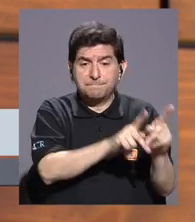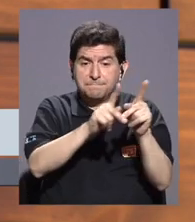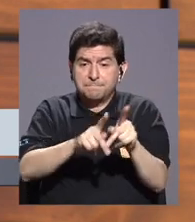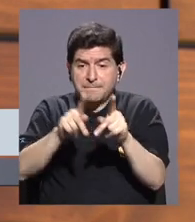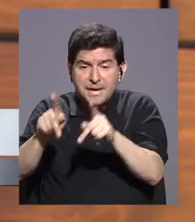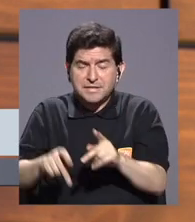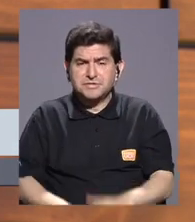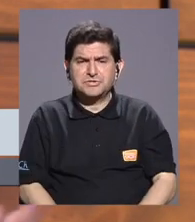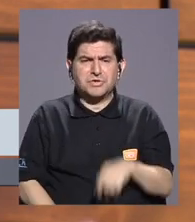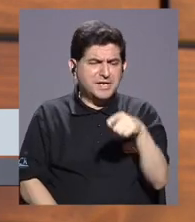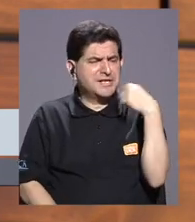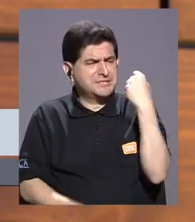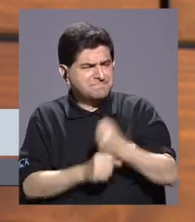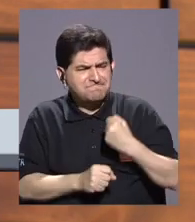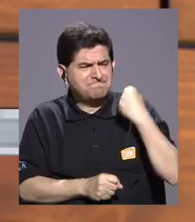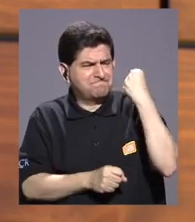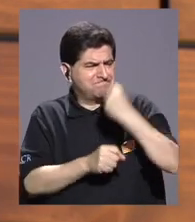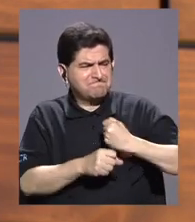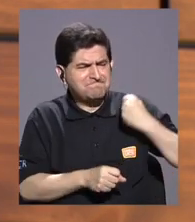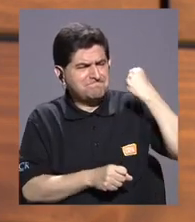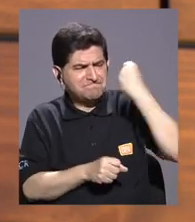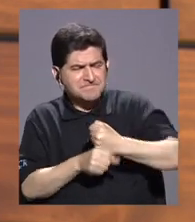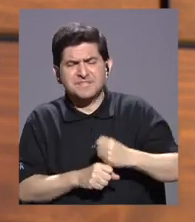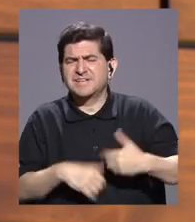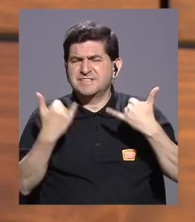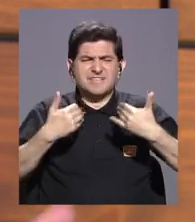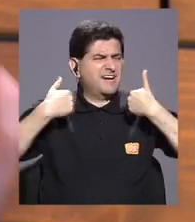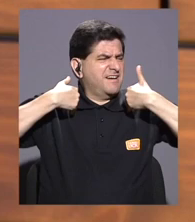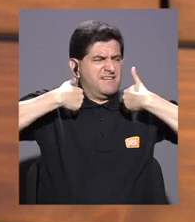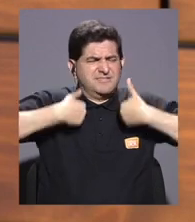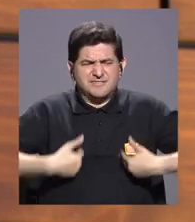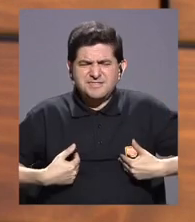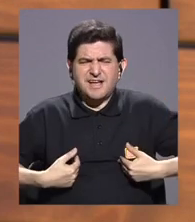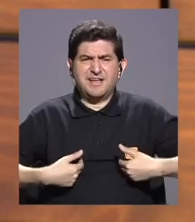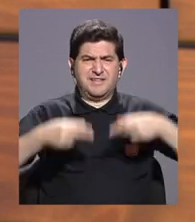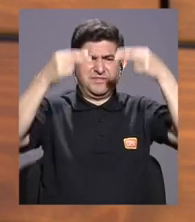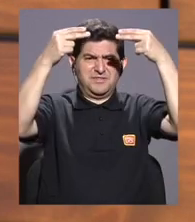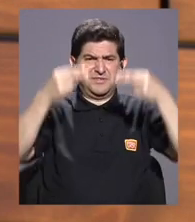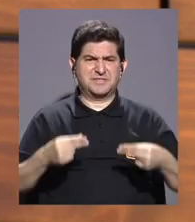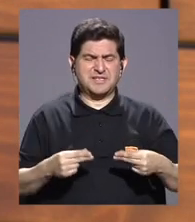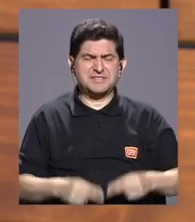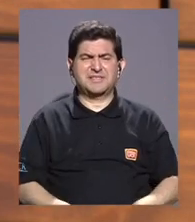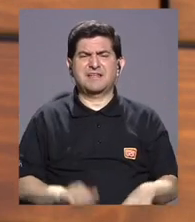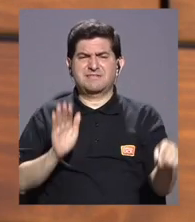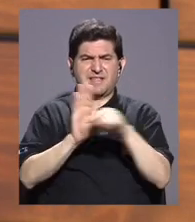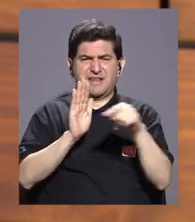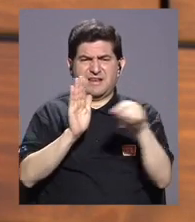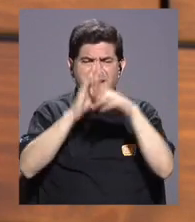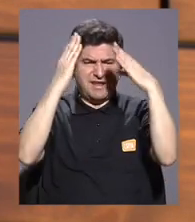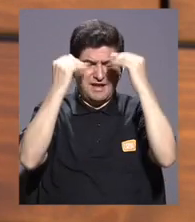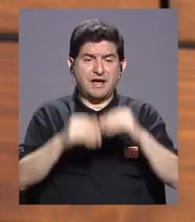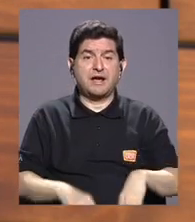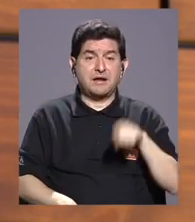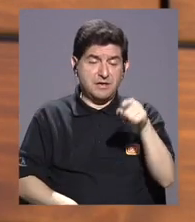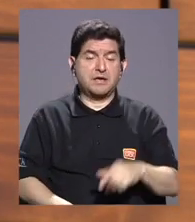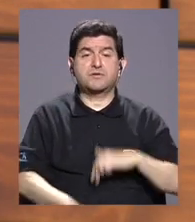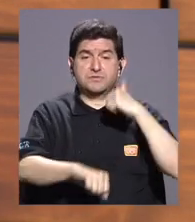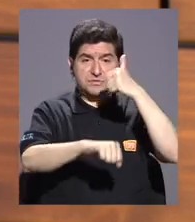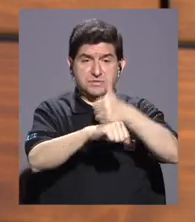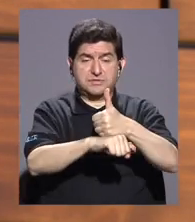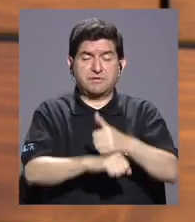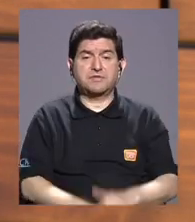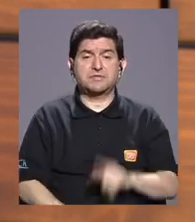Así es. Se emponcharon y se cansaron de que Hacienda les negara la información y metieron el recurso de amparo. Pero